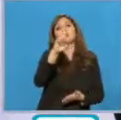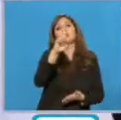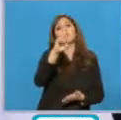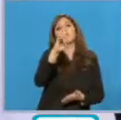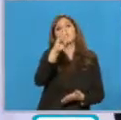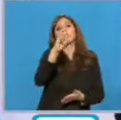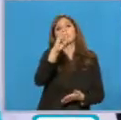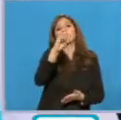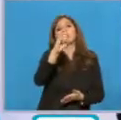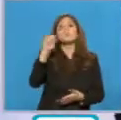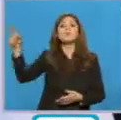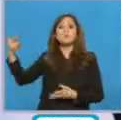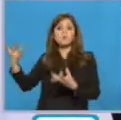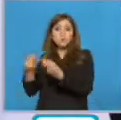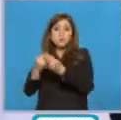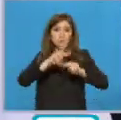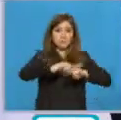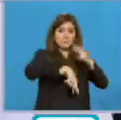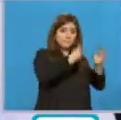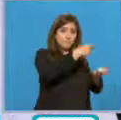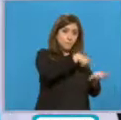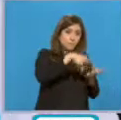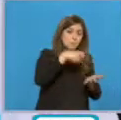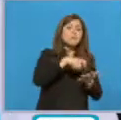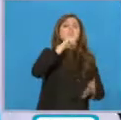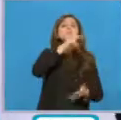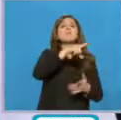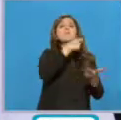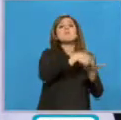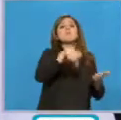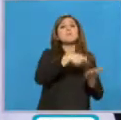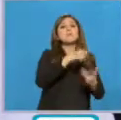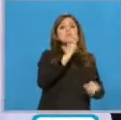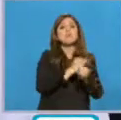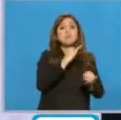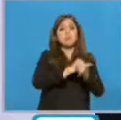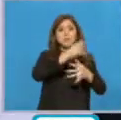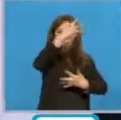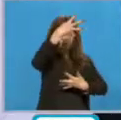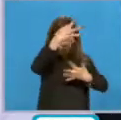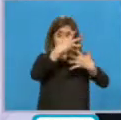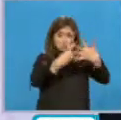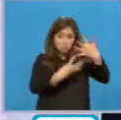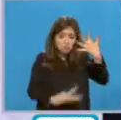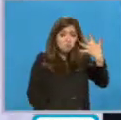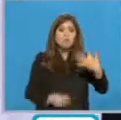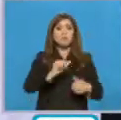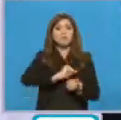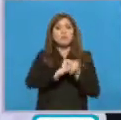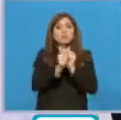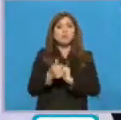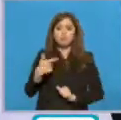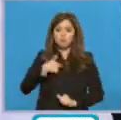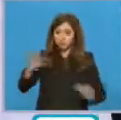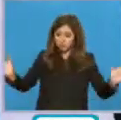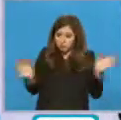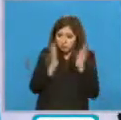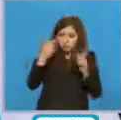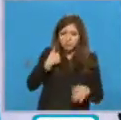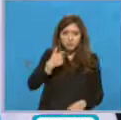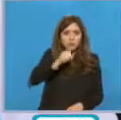de compras, compran por Internet también y finalmente todo ello tiene un impacto en tu patrimonio, ¿no?